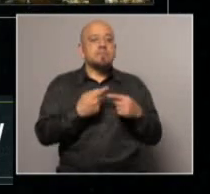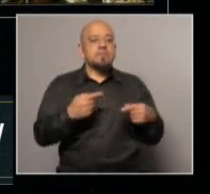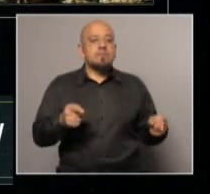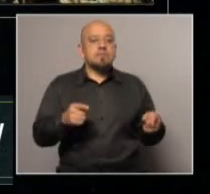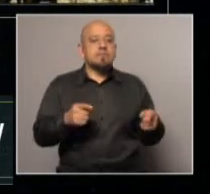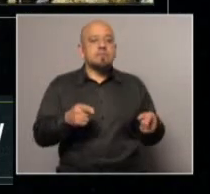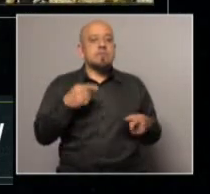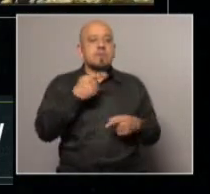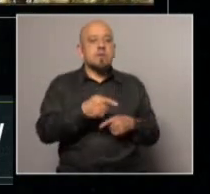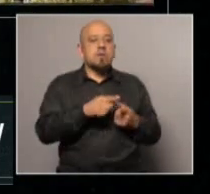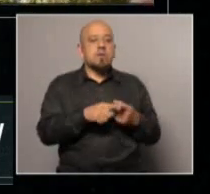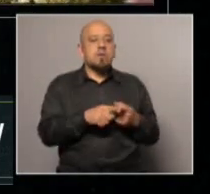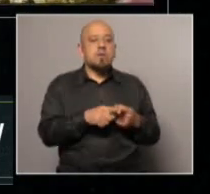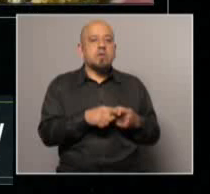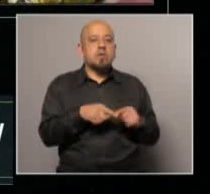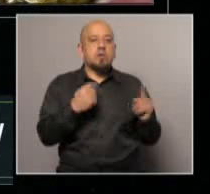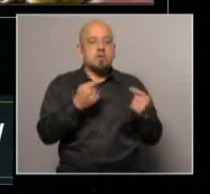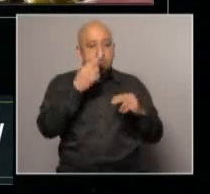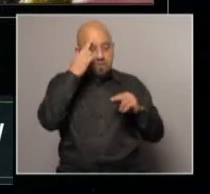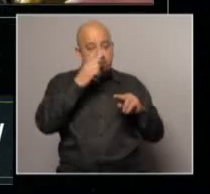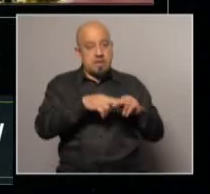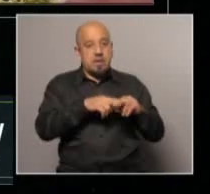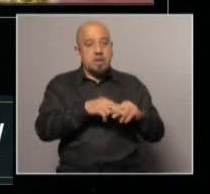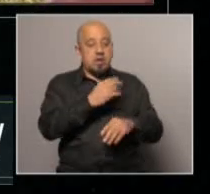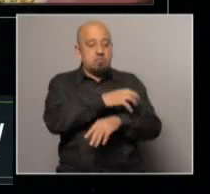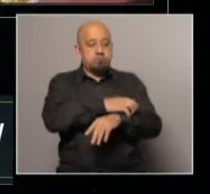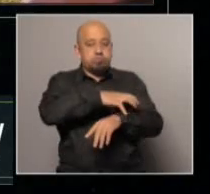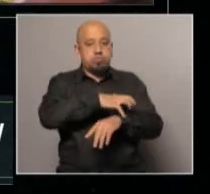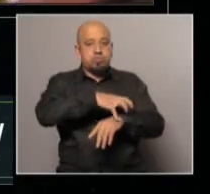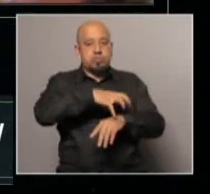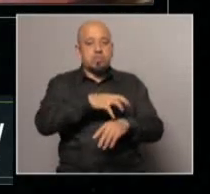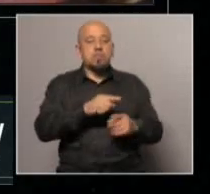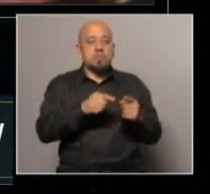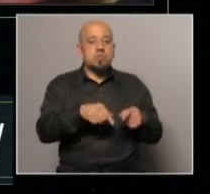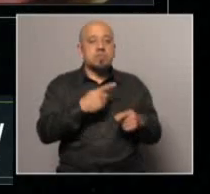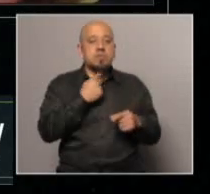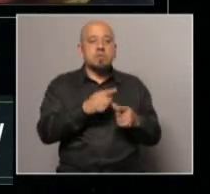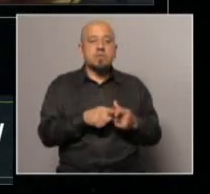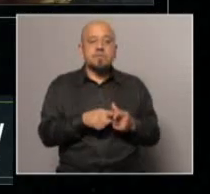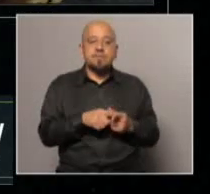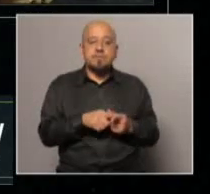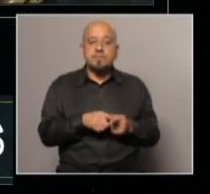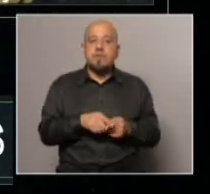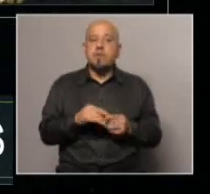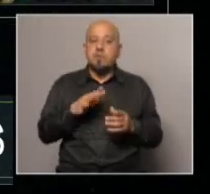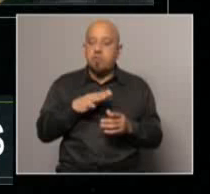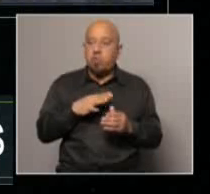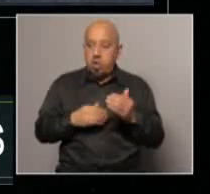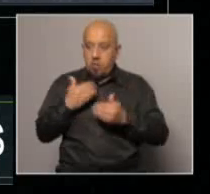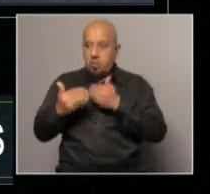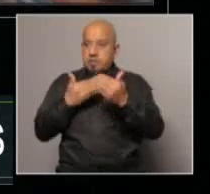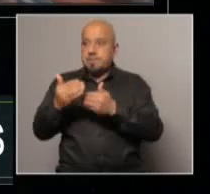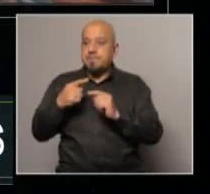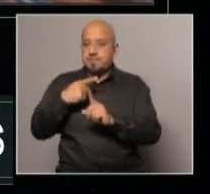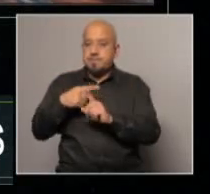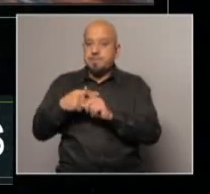las enfermedades inflamatorias, no contra todos ni tal, pero muchas veces funciona muy bien, ¿no? O sea, podemos decir que ha evolucionado positivamente